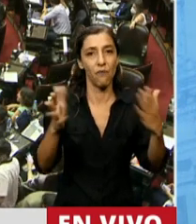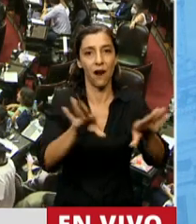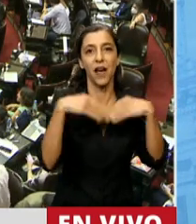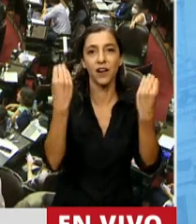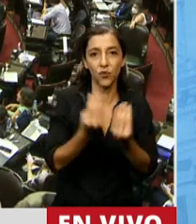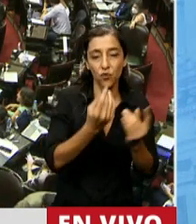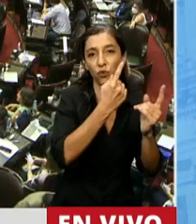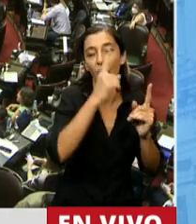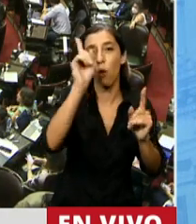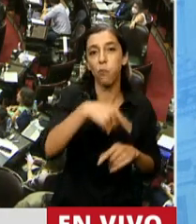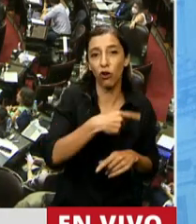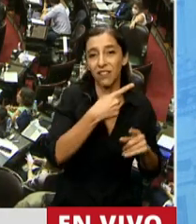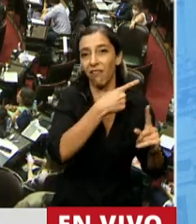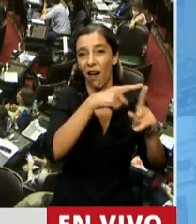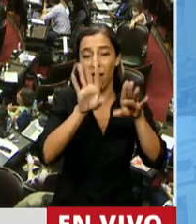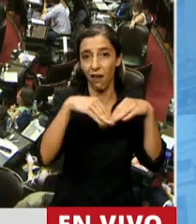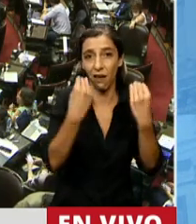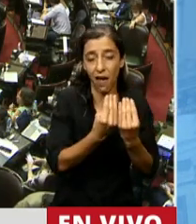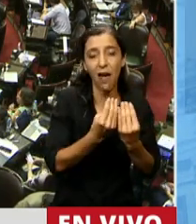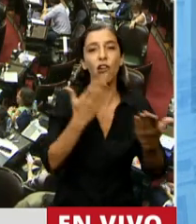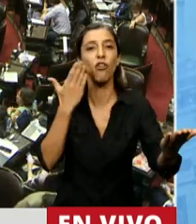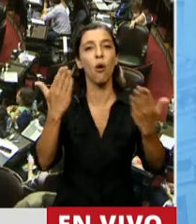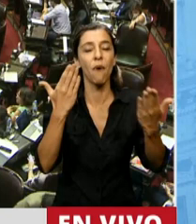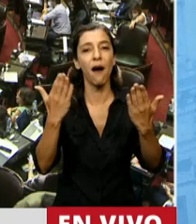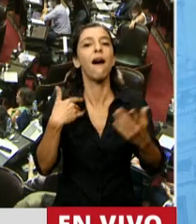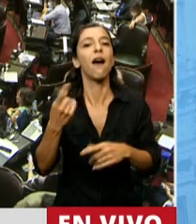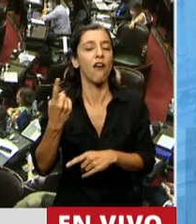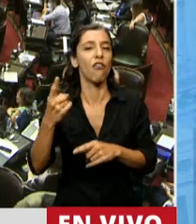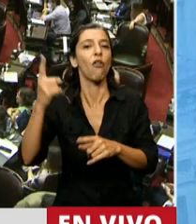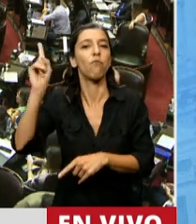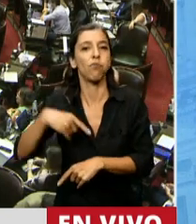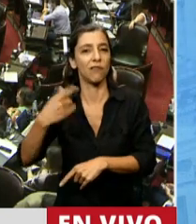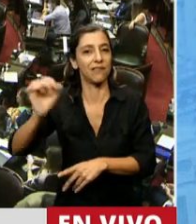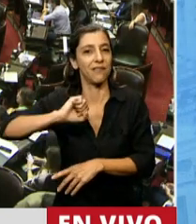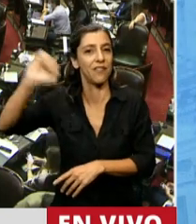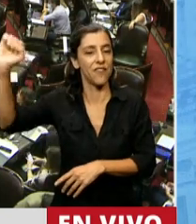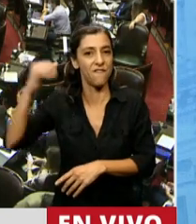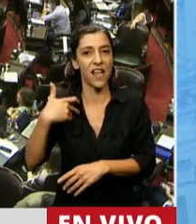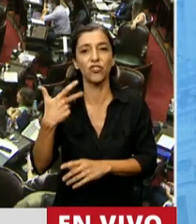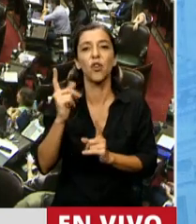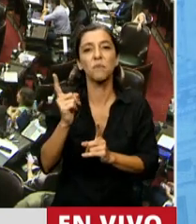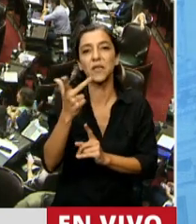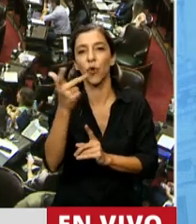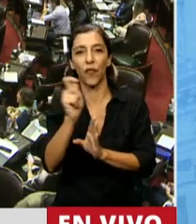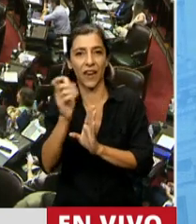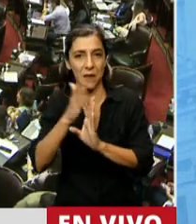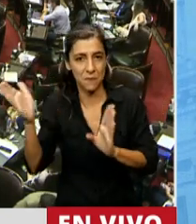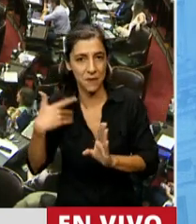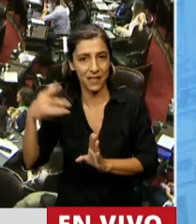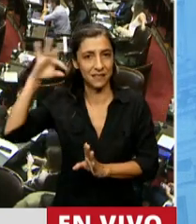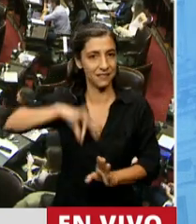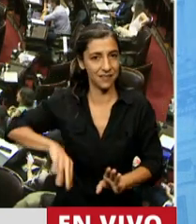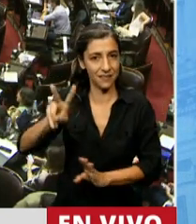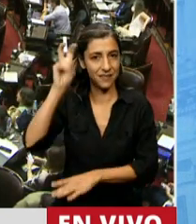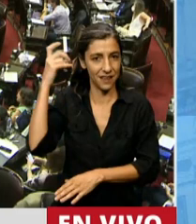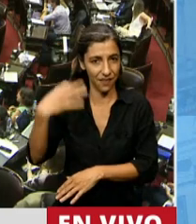índice establecido por este artículo con el índice de inflación correspondiente al trimestre en consideración y se aplicará al